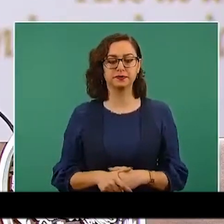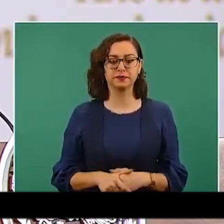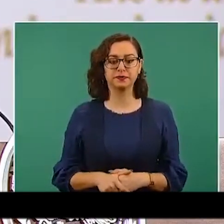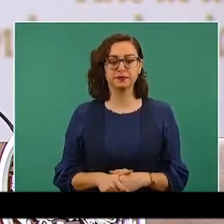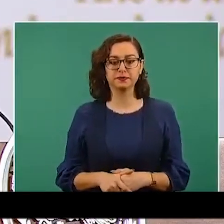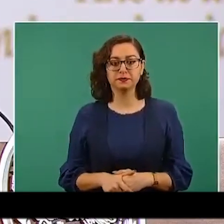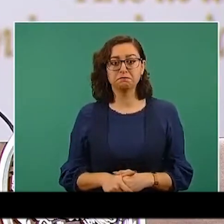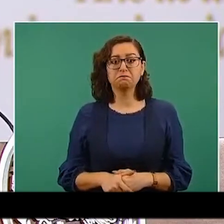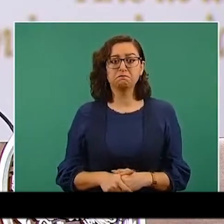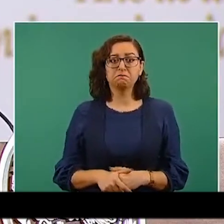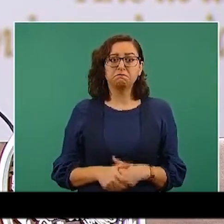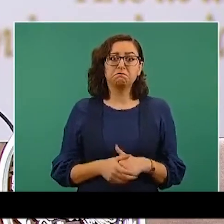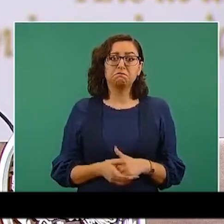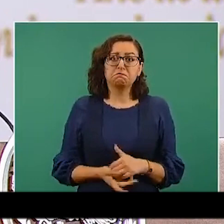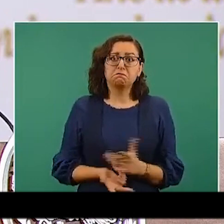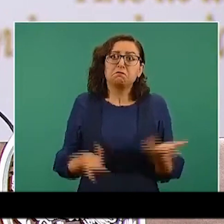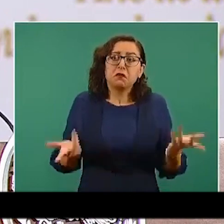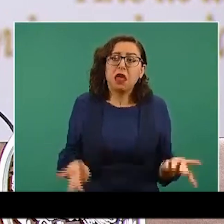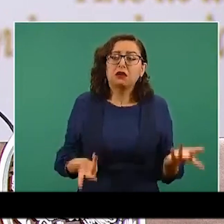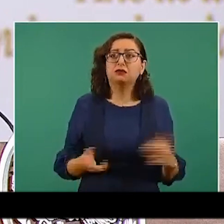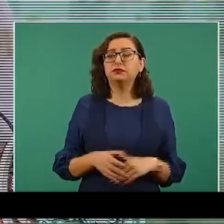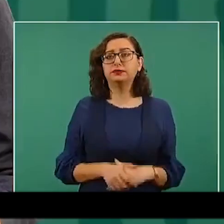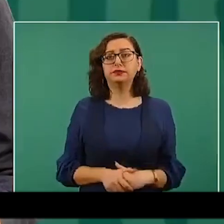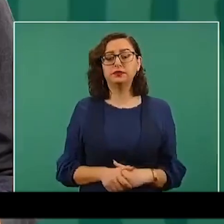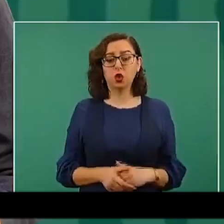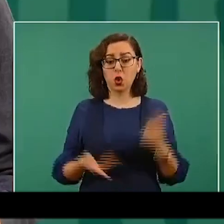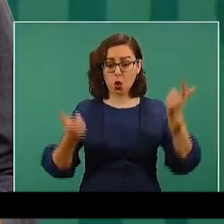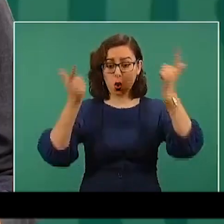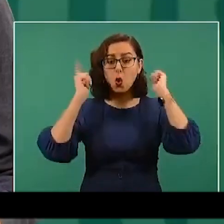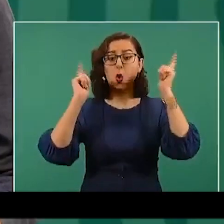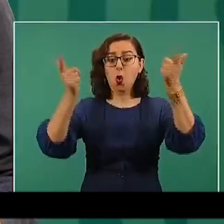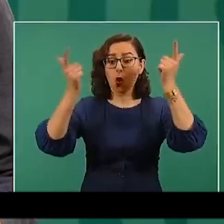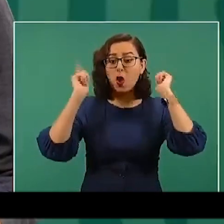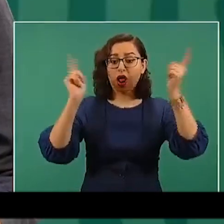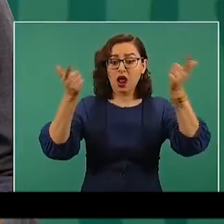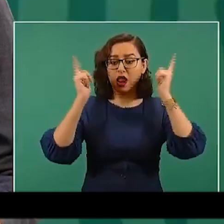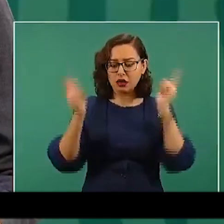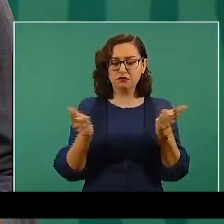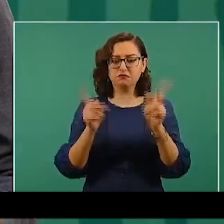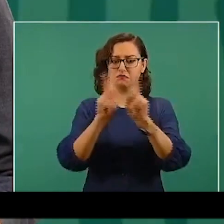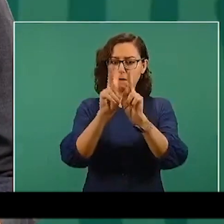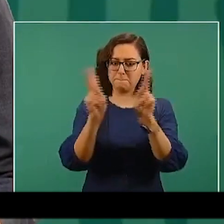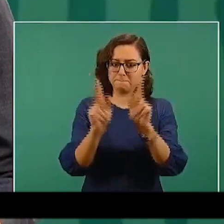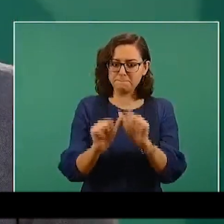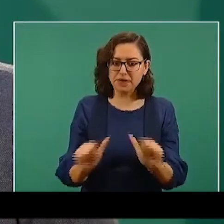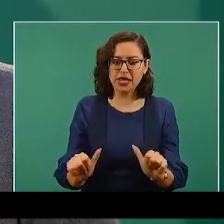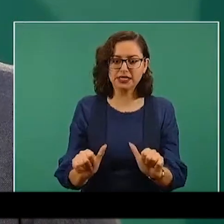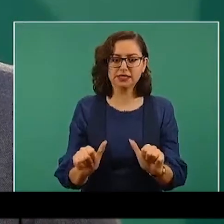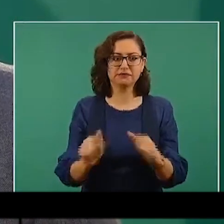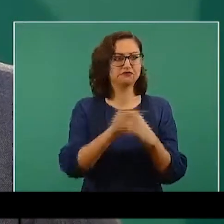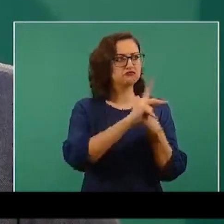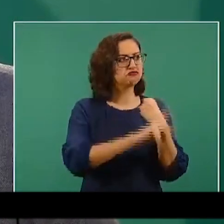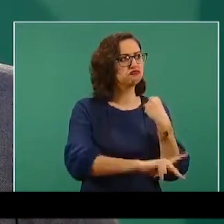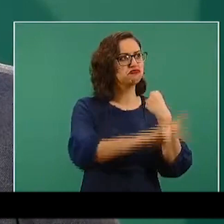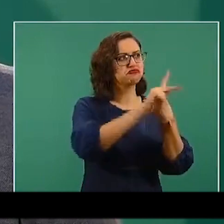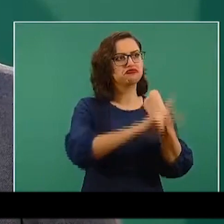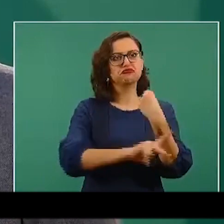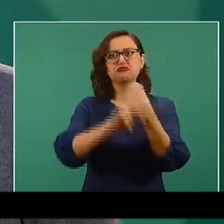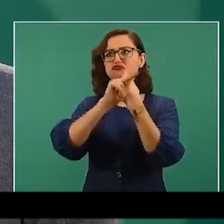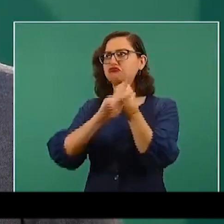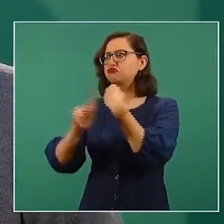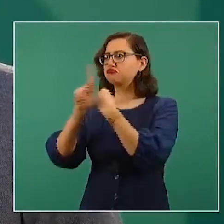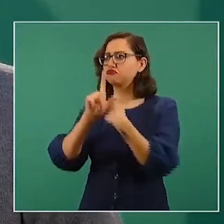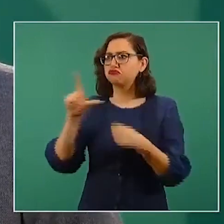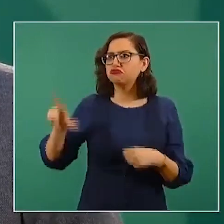que haya buena relación entre los pueblos y entre los gobiernos del mundo,